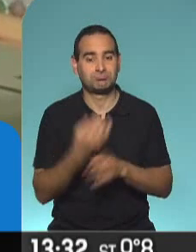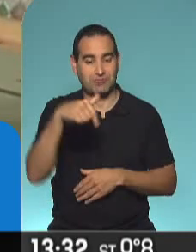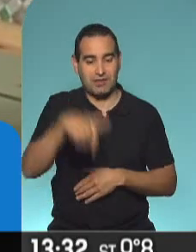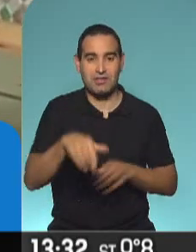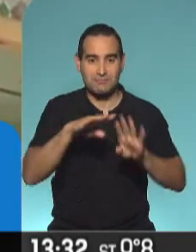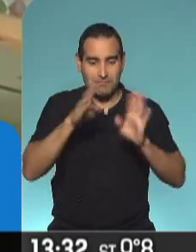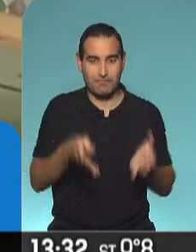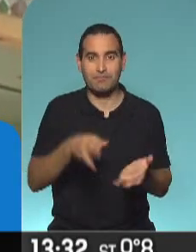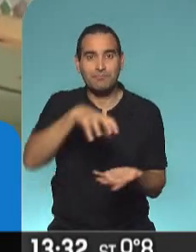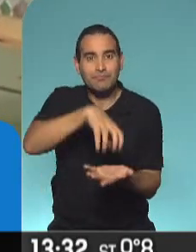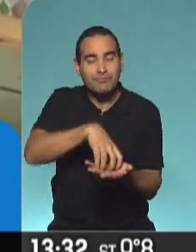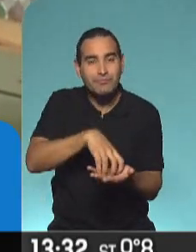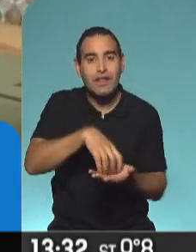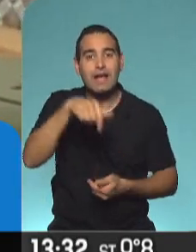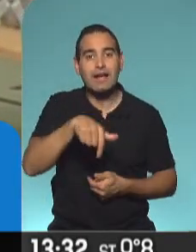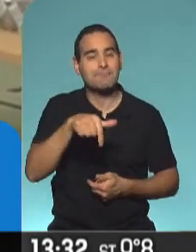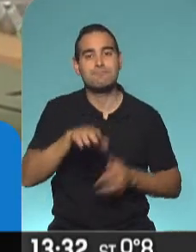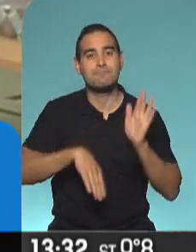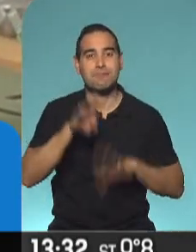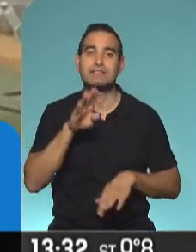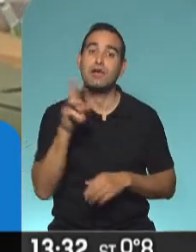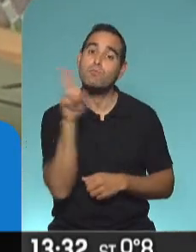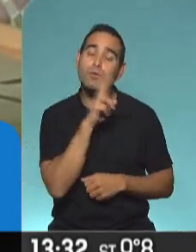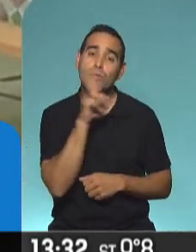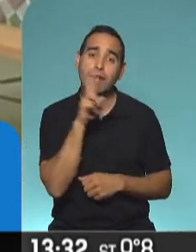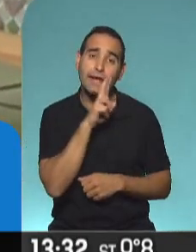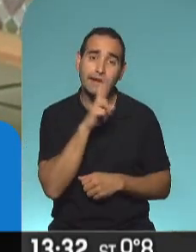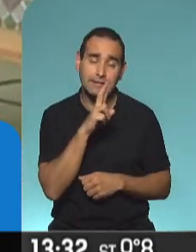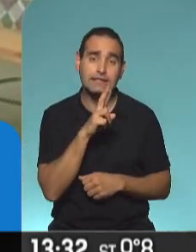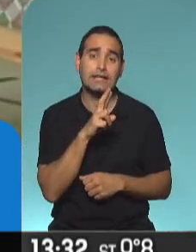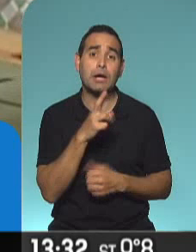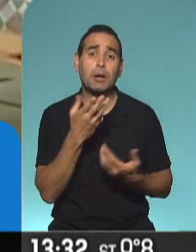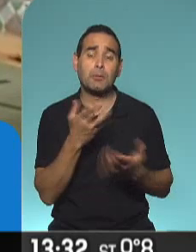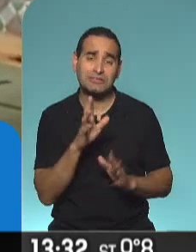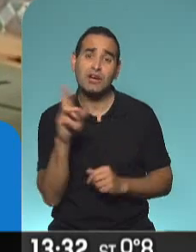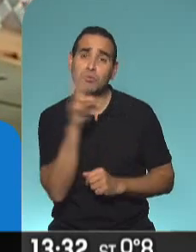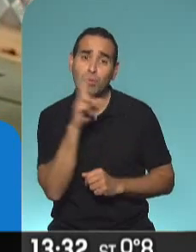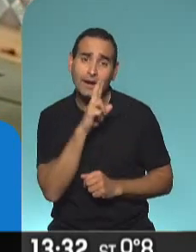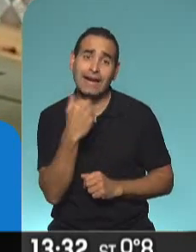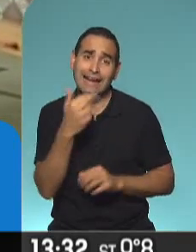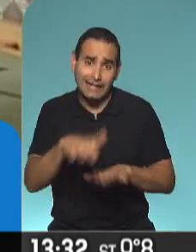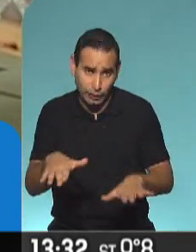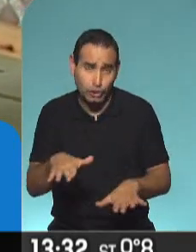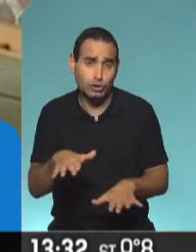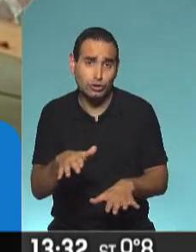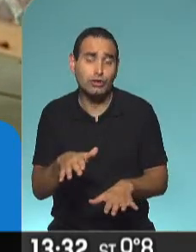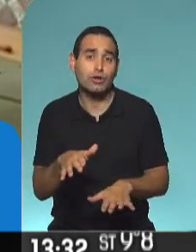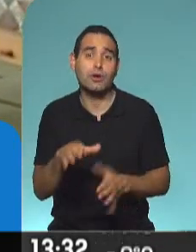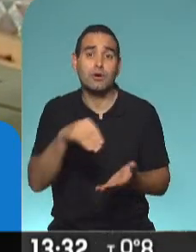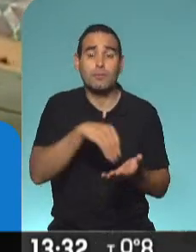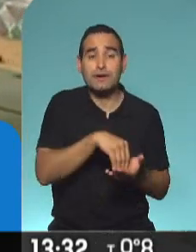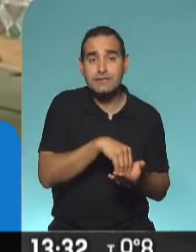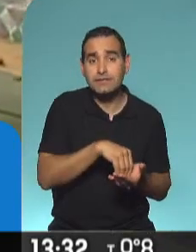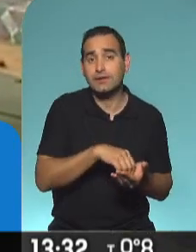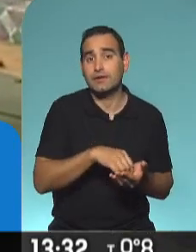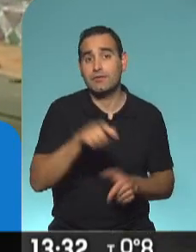un espacio que va a ser usado principalmente para casos de mujeres, que también pueden ser mujeres que tengan hijos, casos que sean